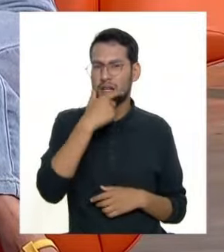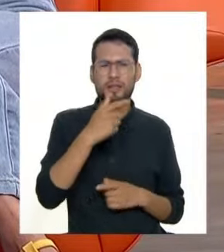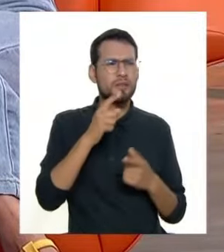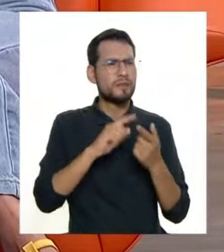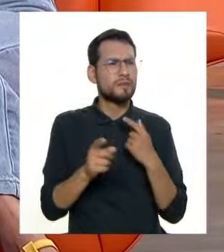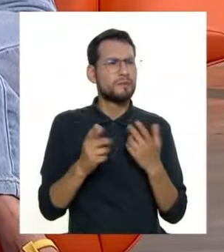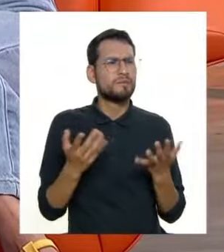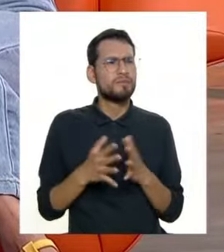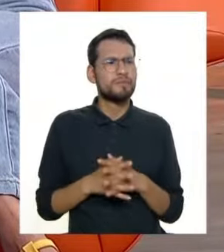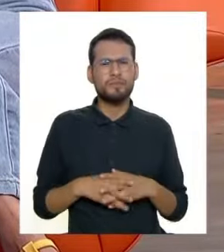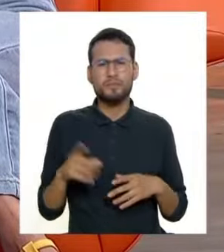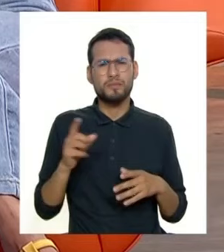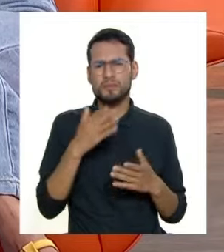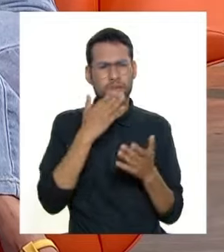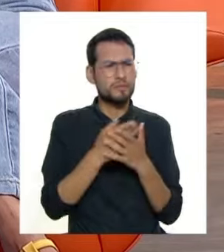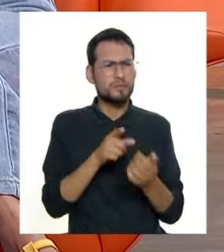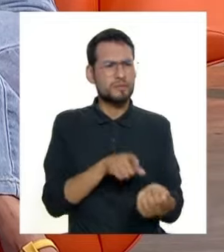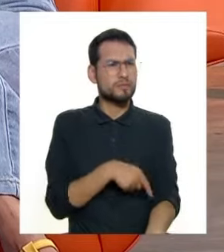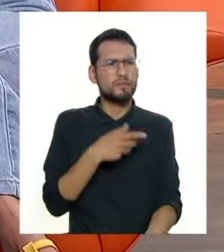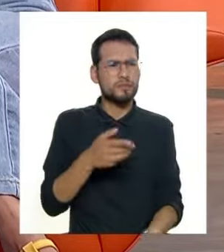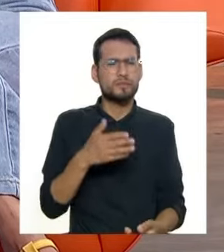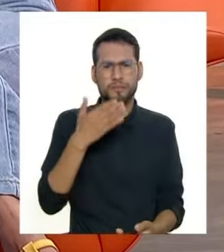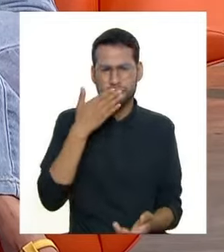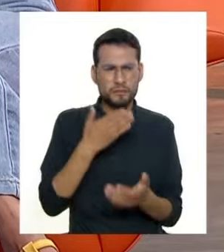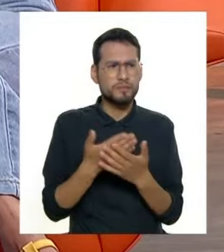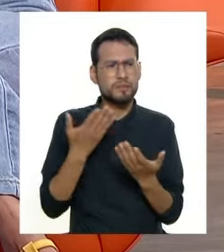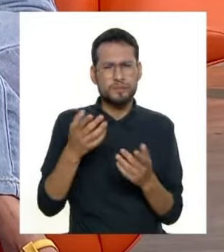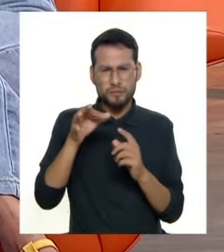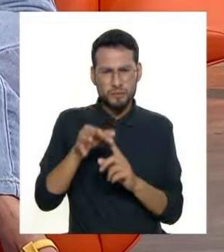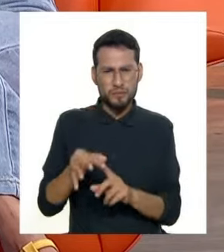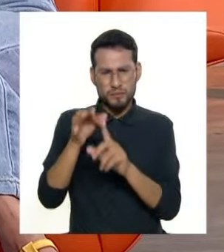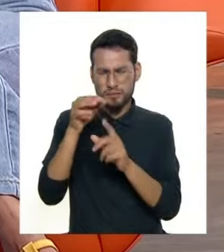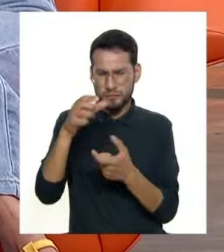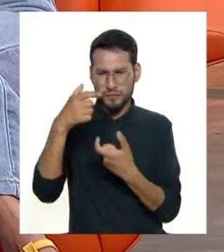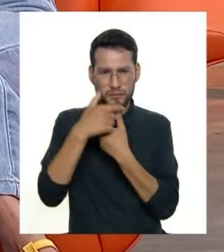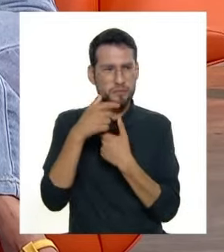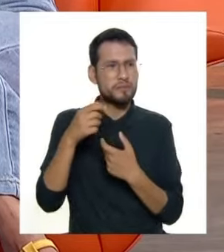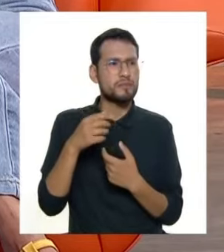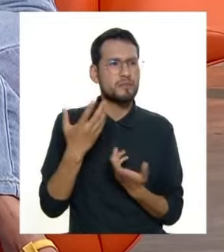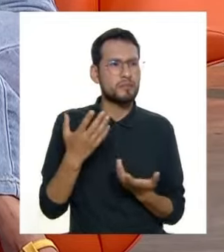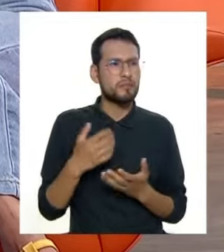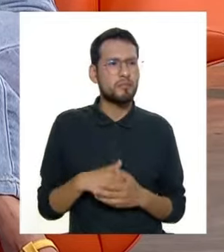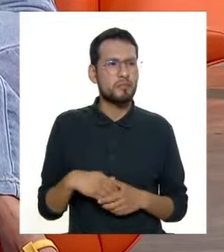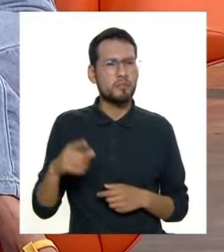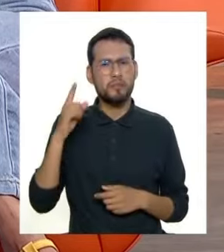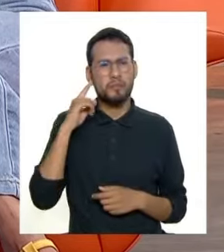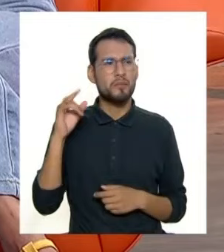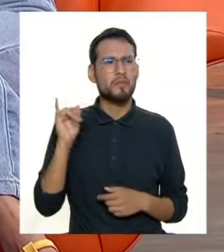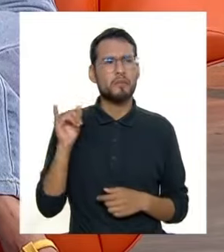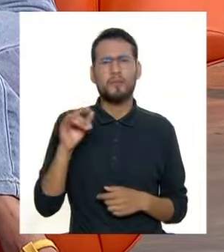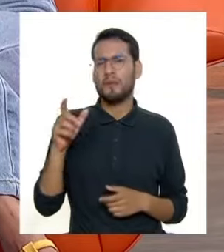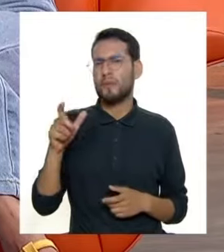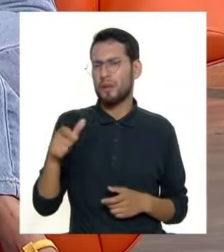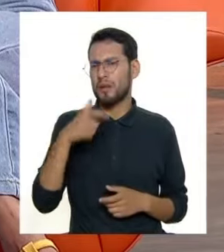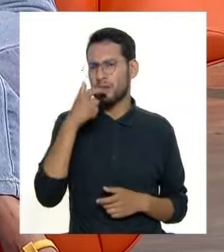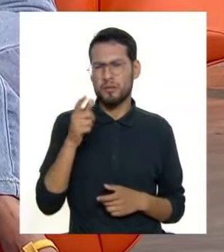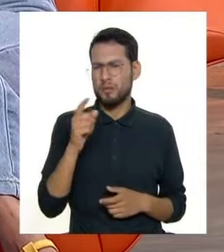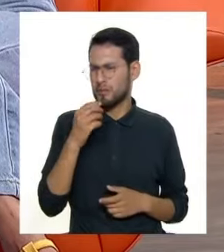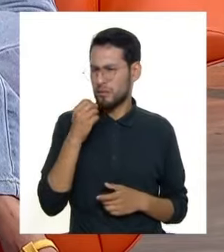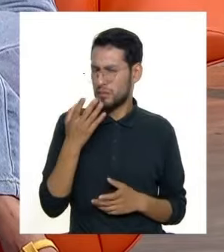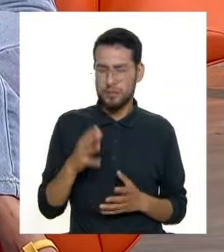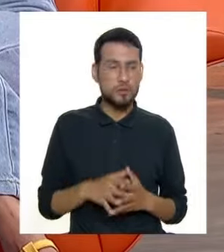no veo que no hay una costumbre en hacer un aseo especial a estas prótesis. Se consideran que ya es casi como un implante y eso no es así,